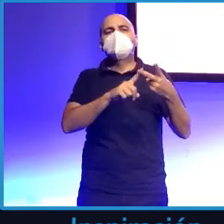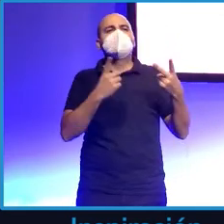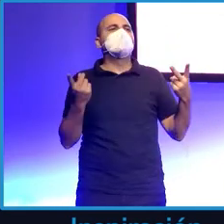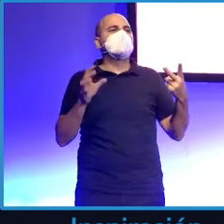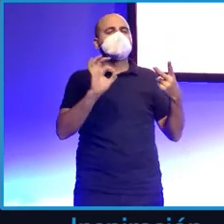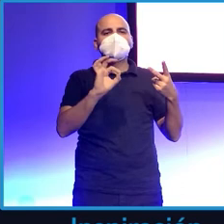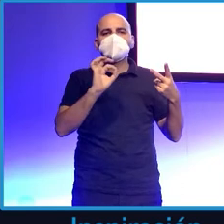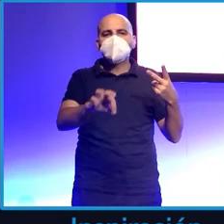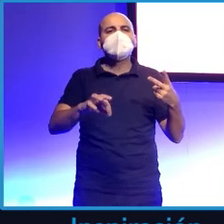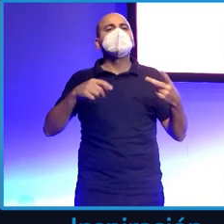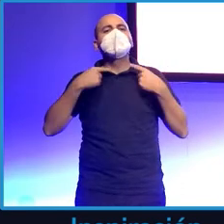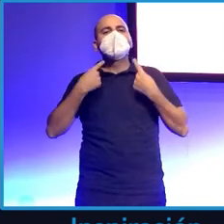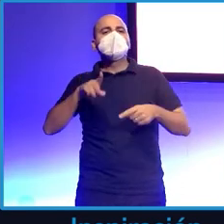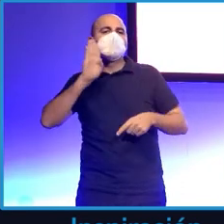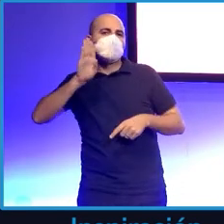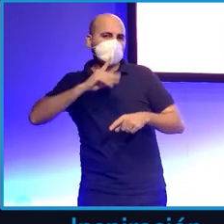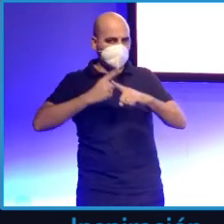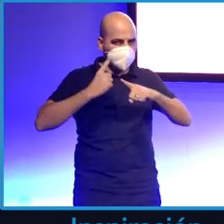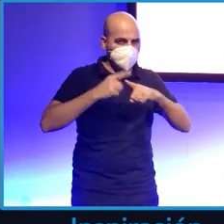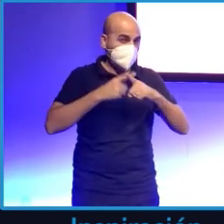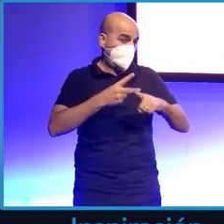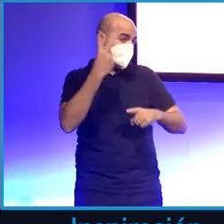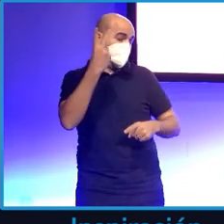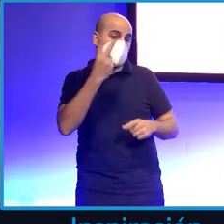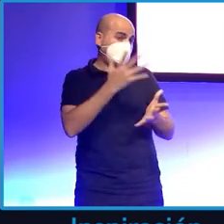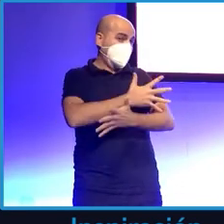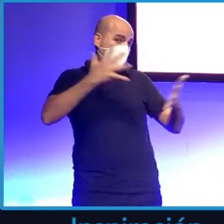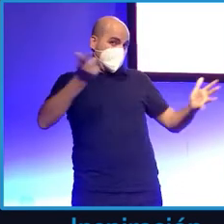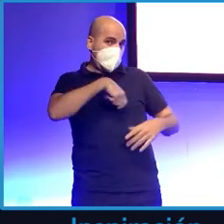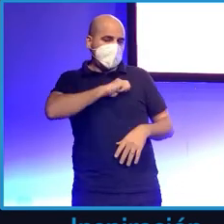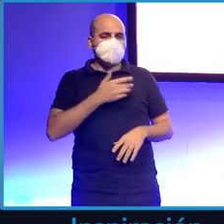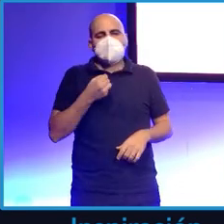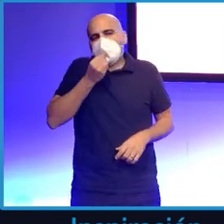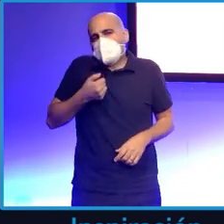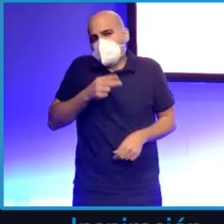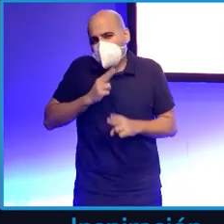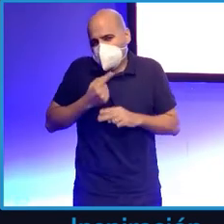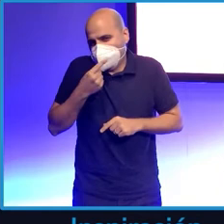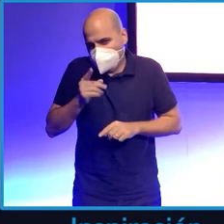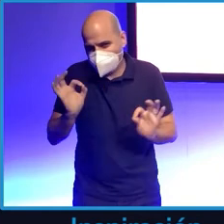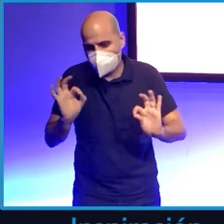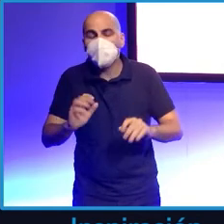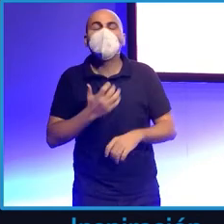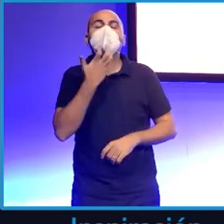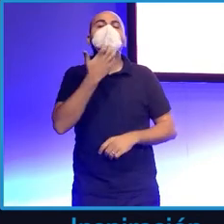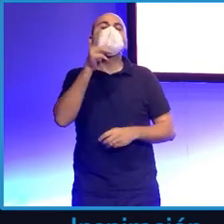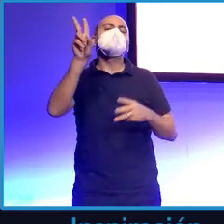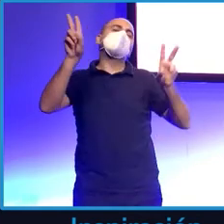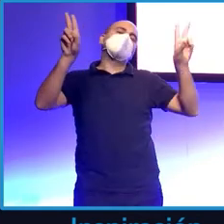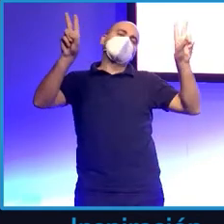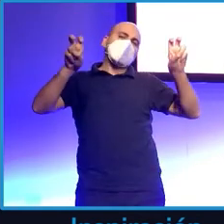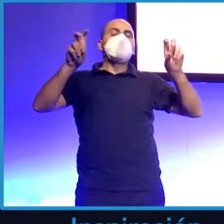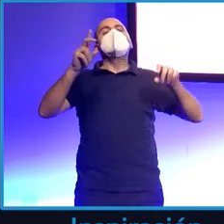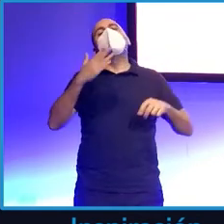a nivel españa prefiero no decir nombres pero bueno hay otros sectores más digamos de ocio o más generalistas como